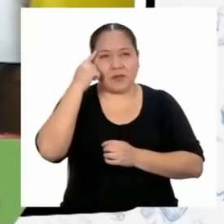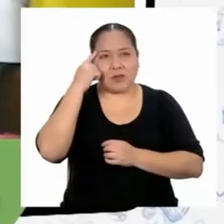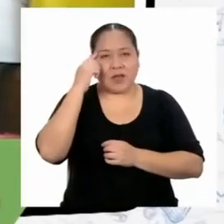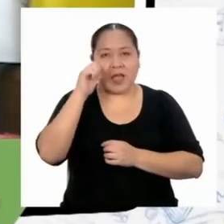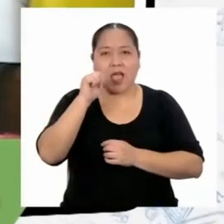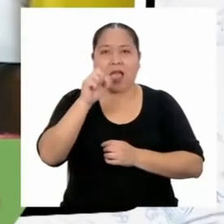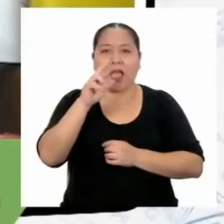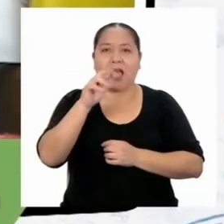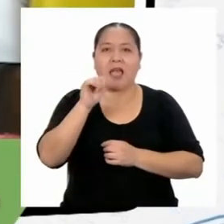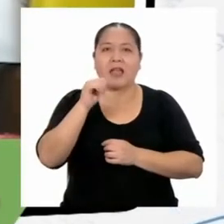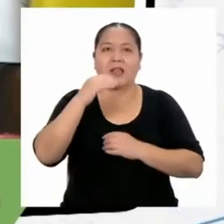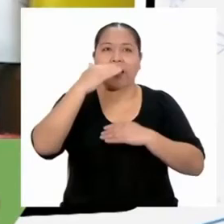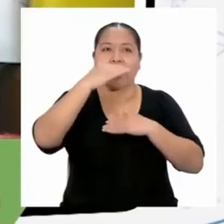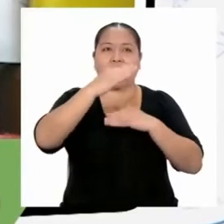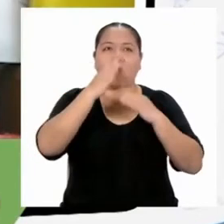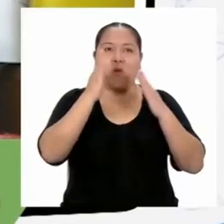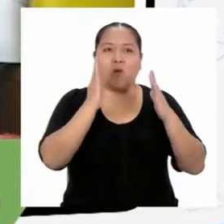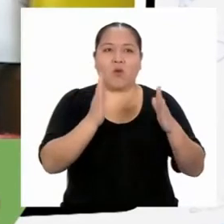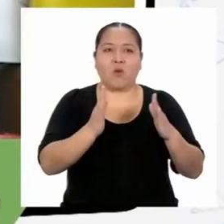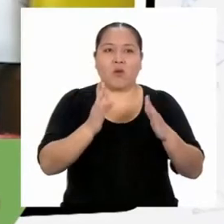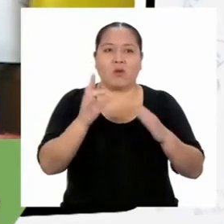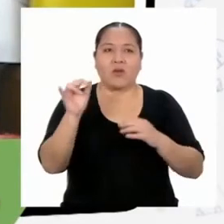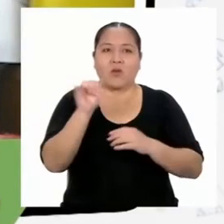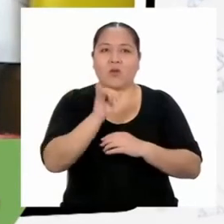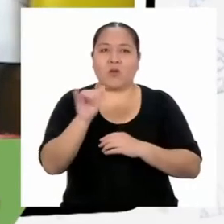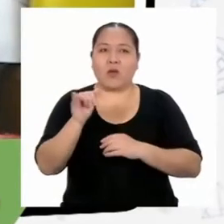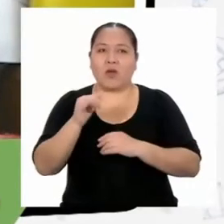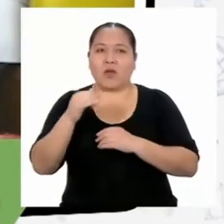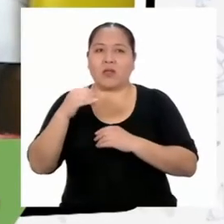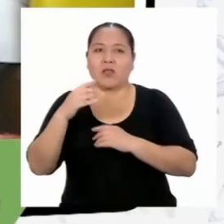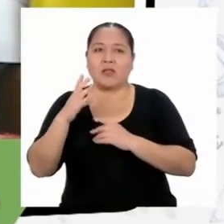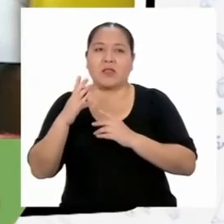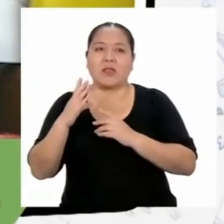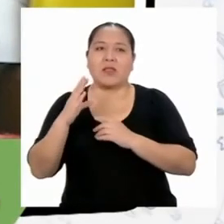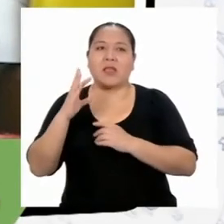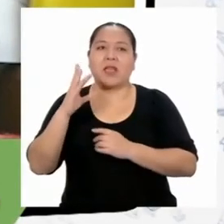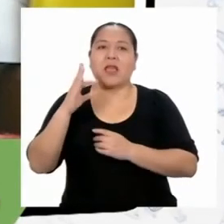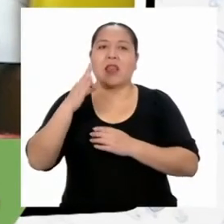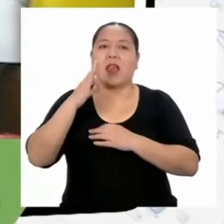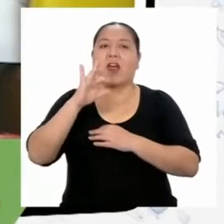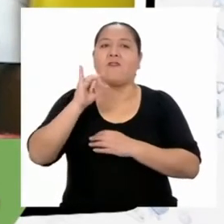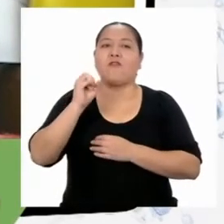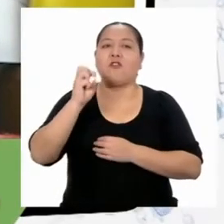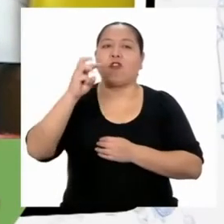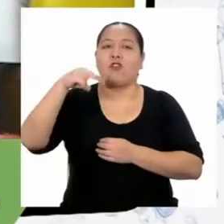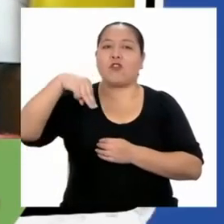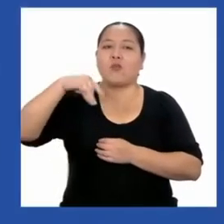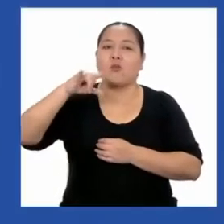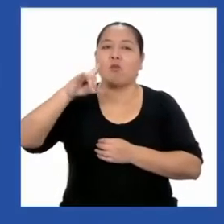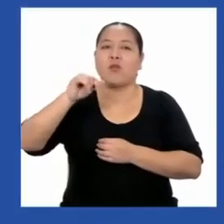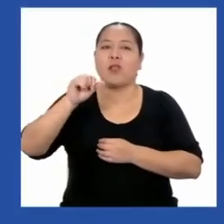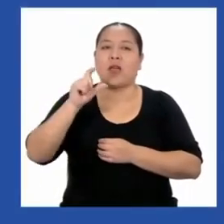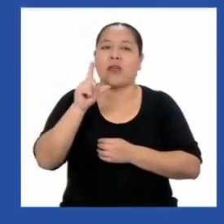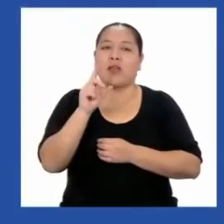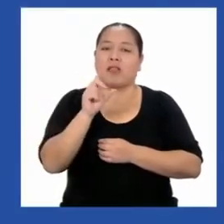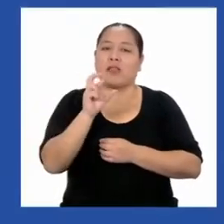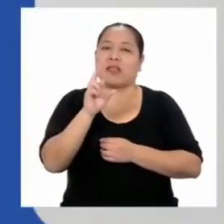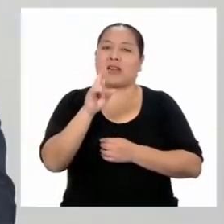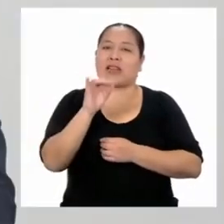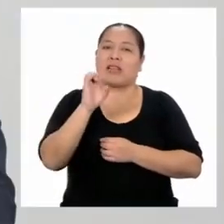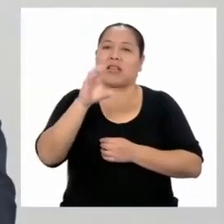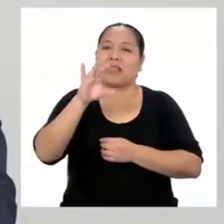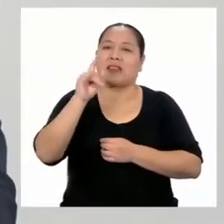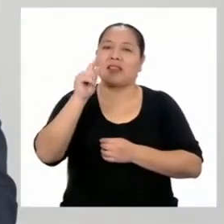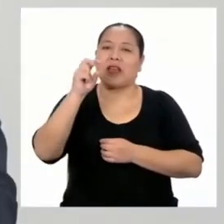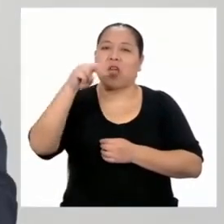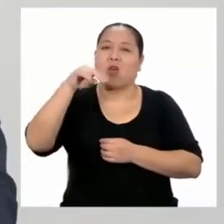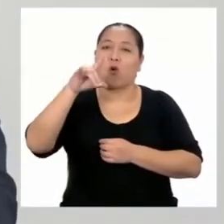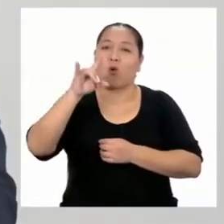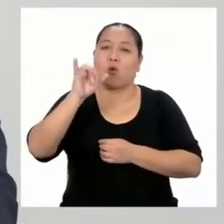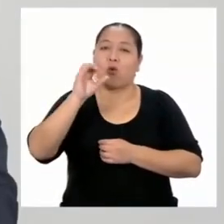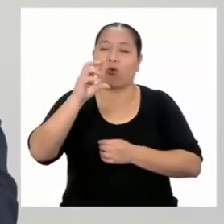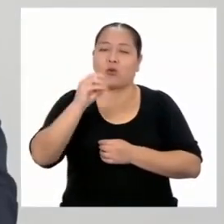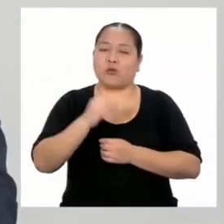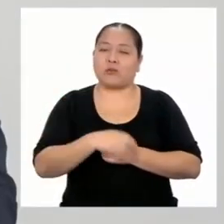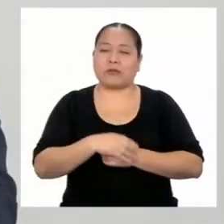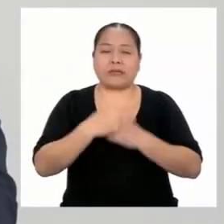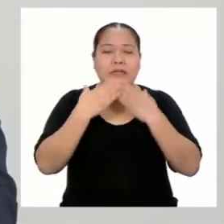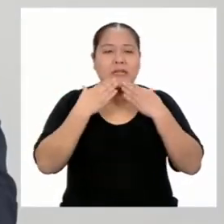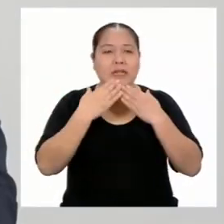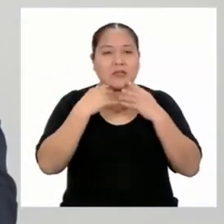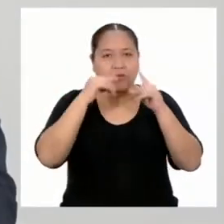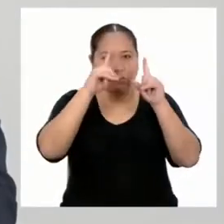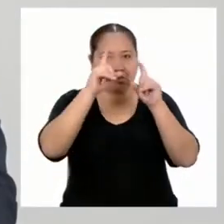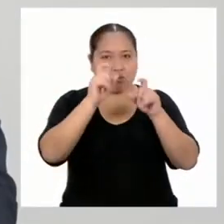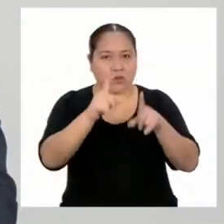cuadrado tiene la misma fórmula que la del rectángulo? Me gustaría que me saquen de esa duda. Muchas gracias. Hola Rebeca, gracias por